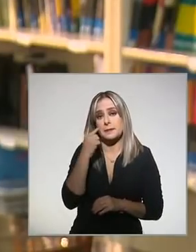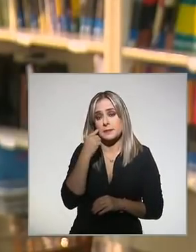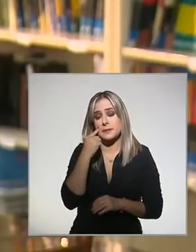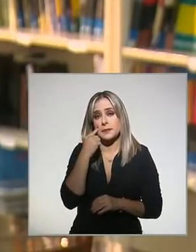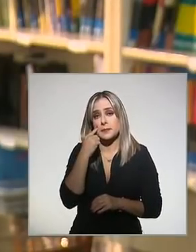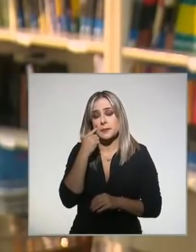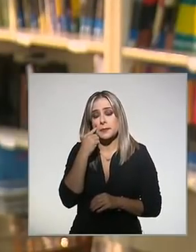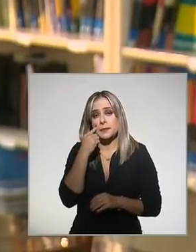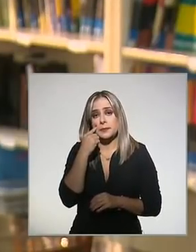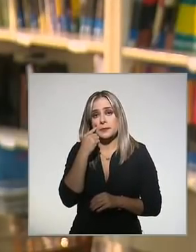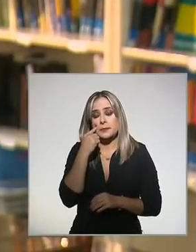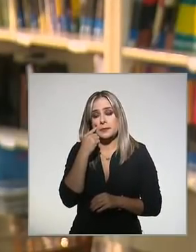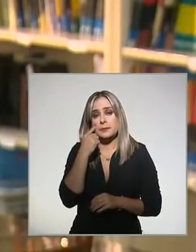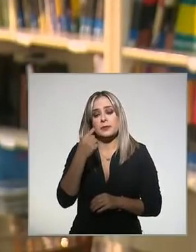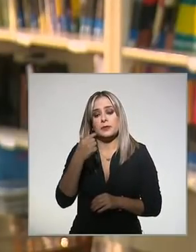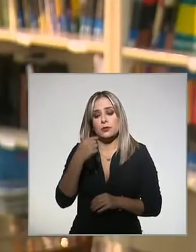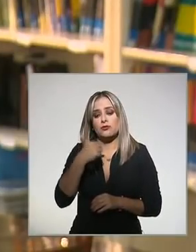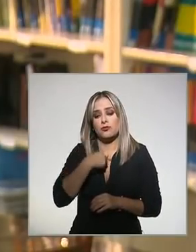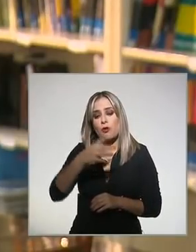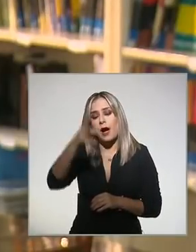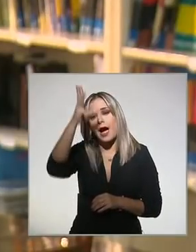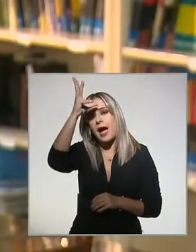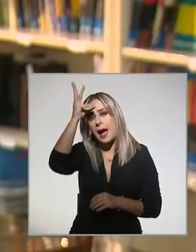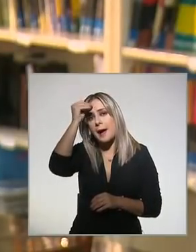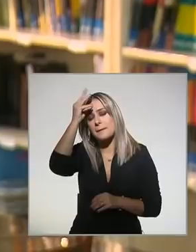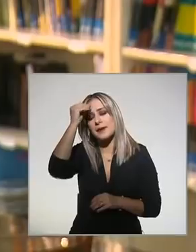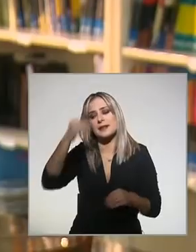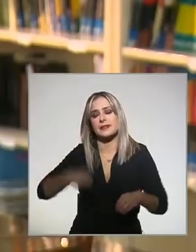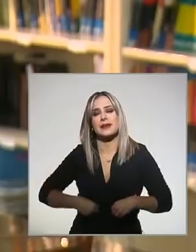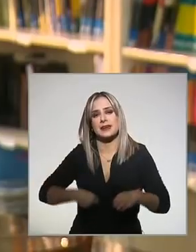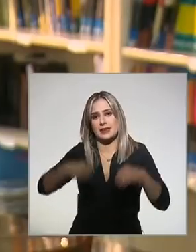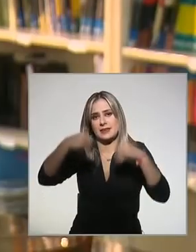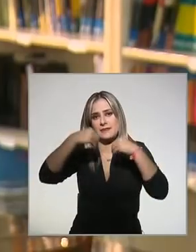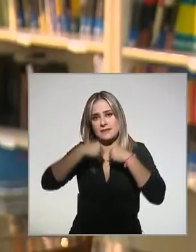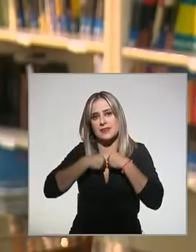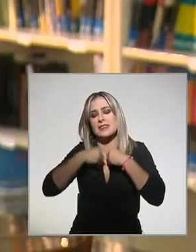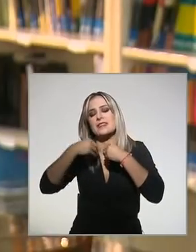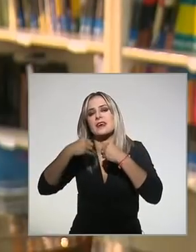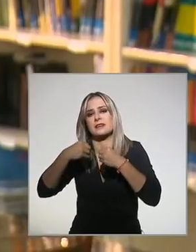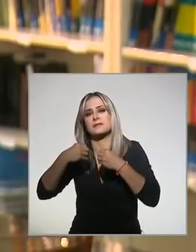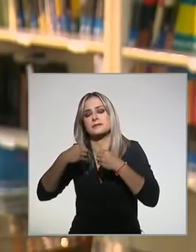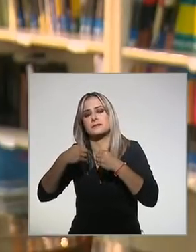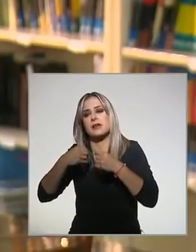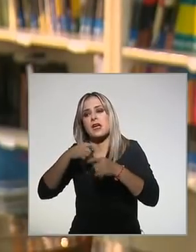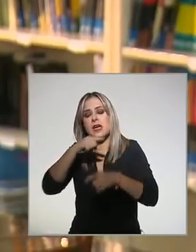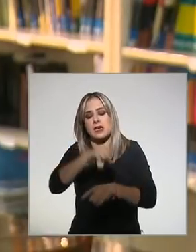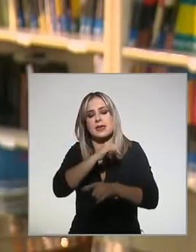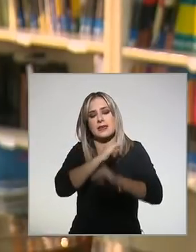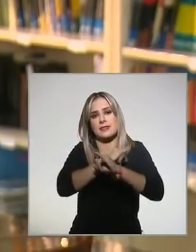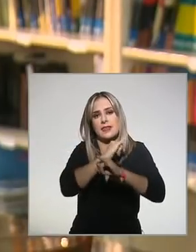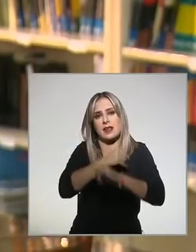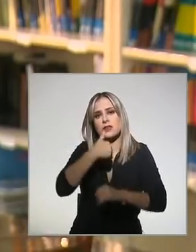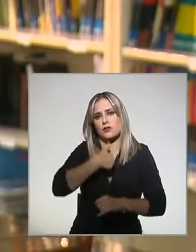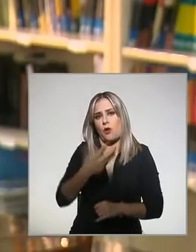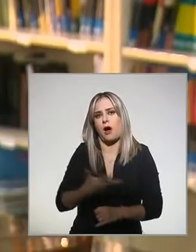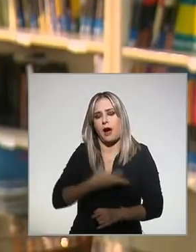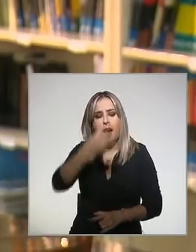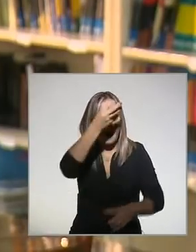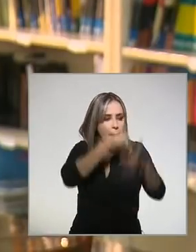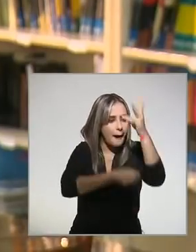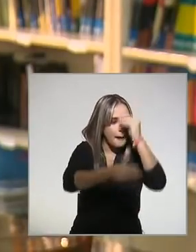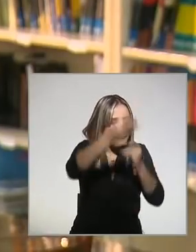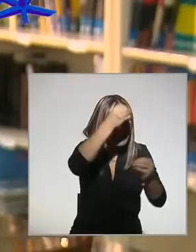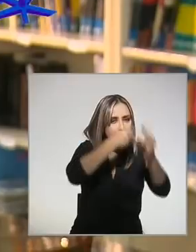nos han hecho perder tiempo de nuestra vida, importante, más que nada. A través del internet he aprendido